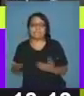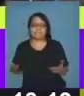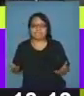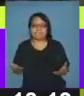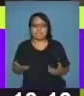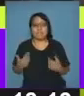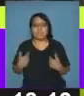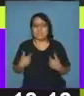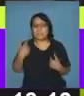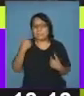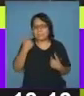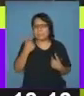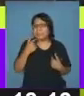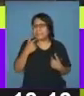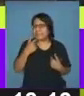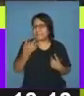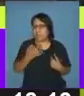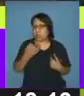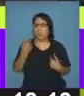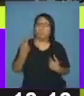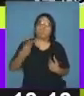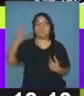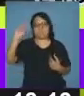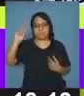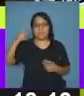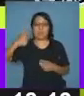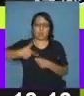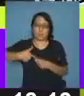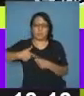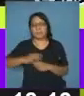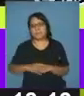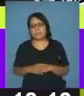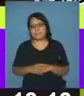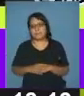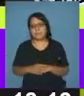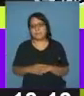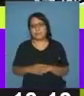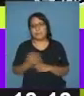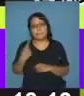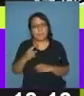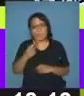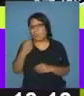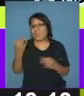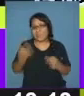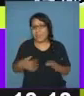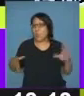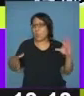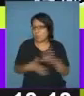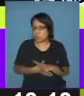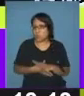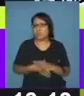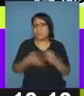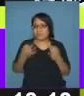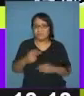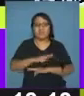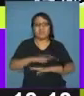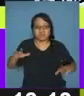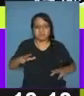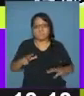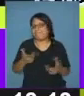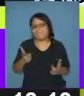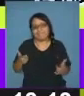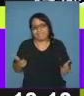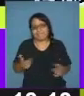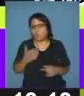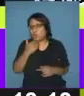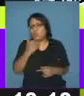se intuye que vamos a tener una suba importante en el precio del combustible, pero realmente no tenemos exactamente la notificación, no sabemos